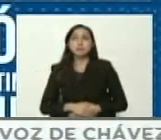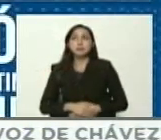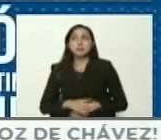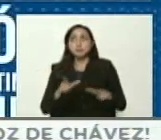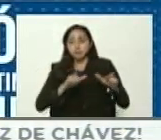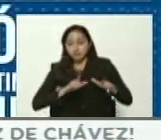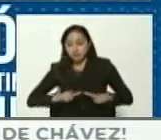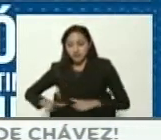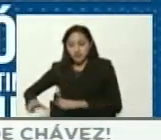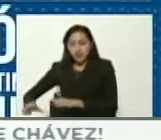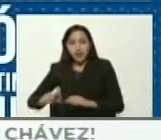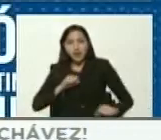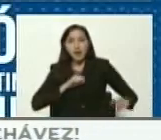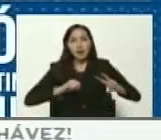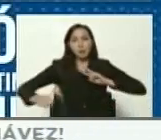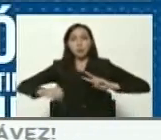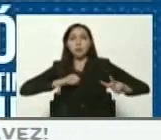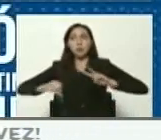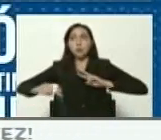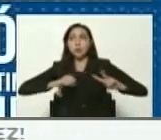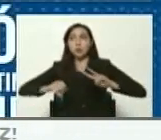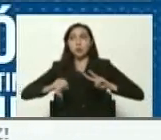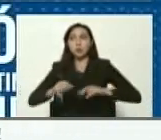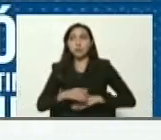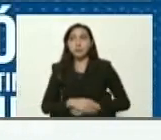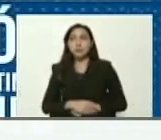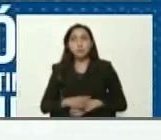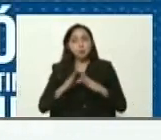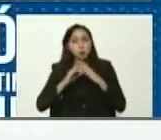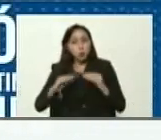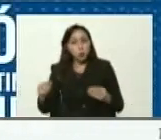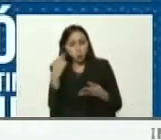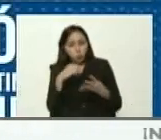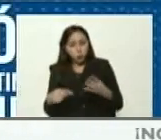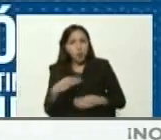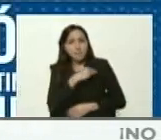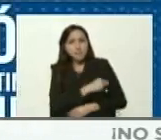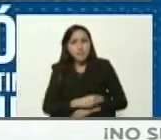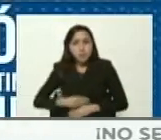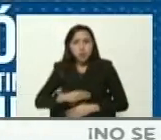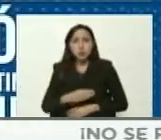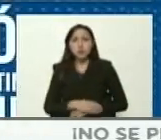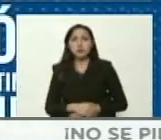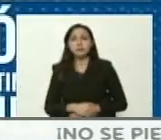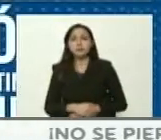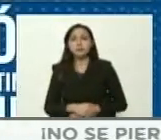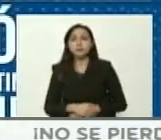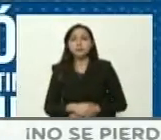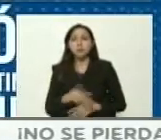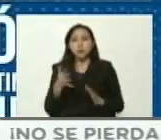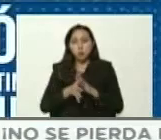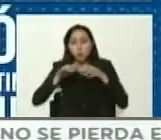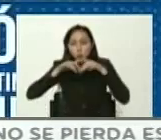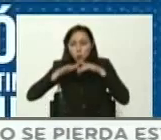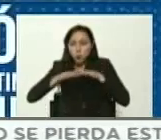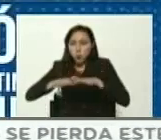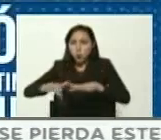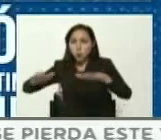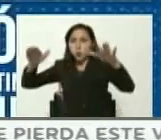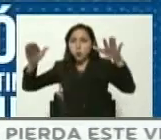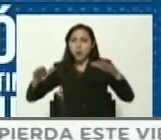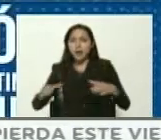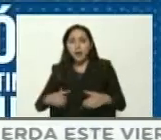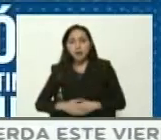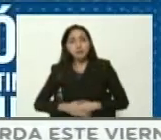llegar el movimiento Somos Venezuela y todas las misiones y grandes misiones y desplegar el punto